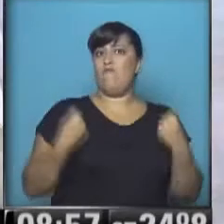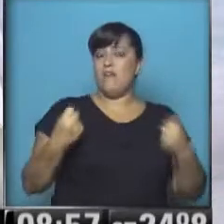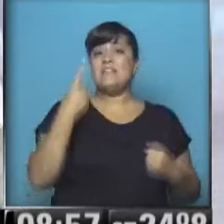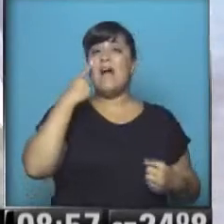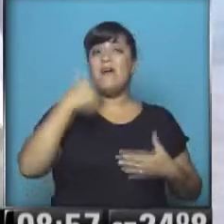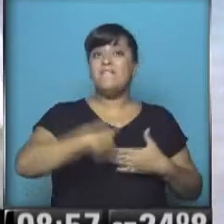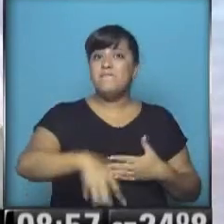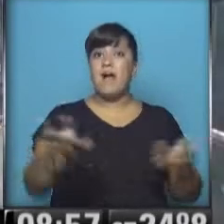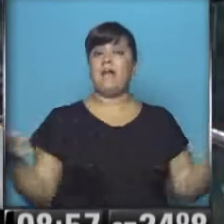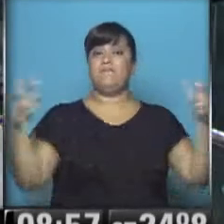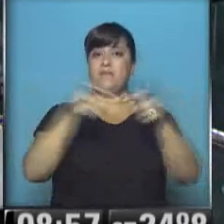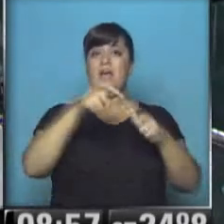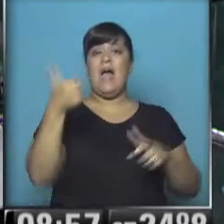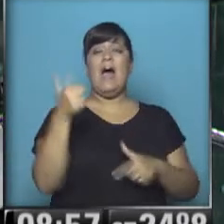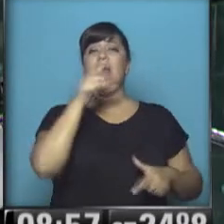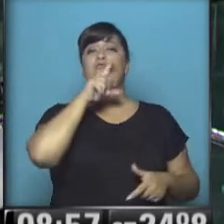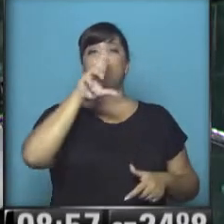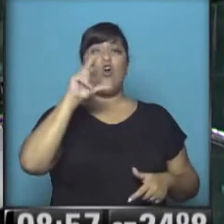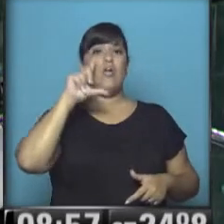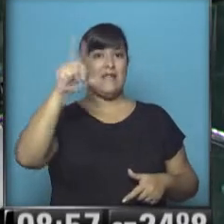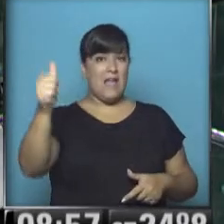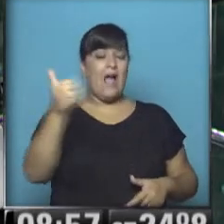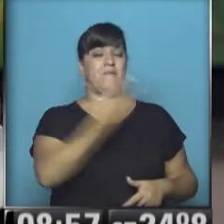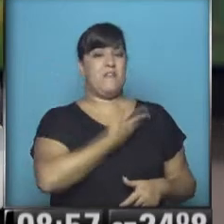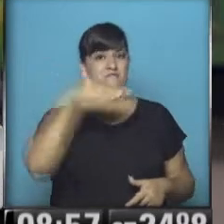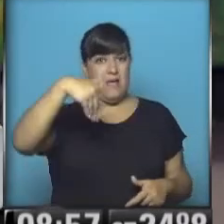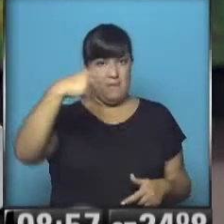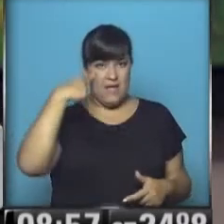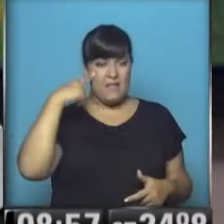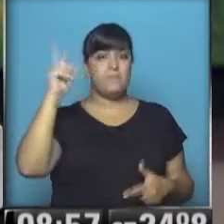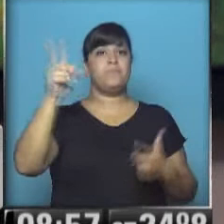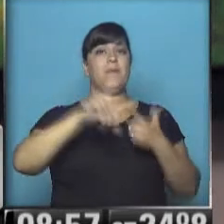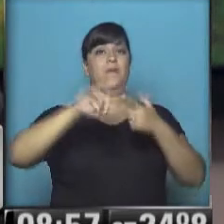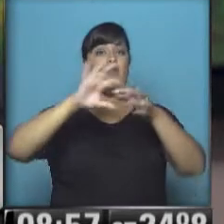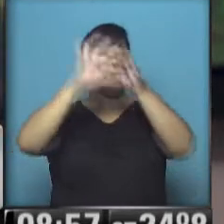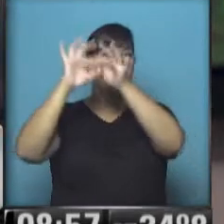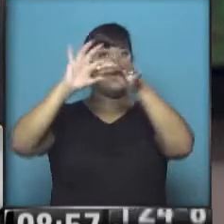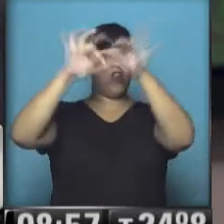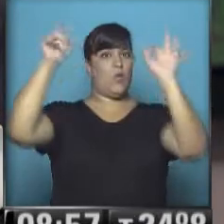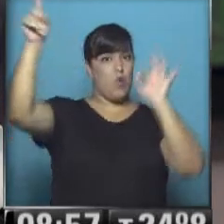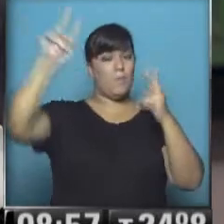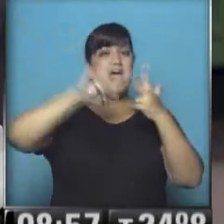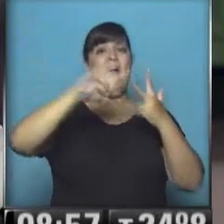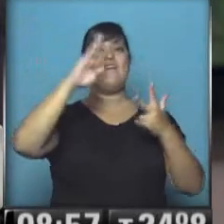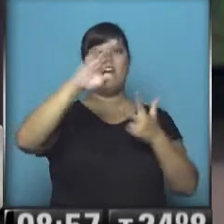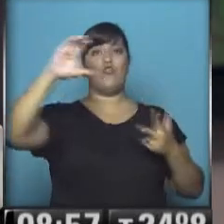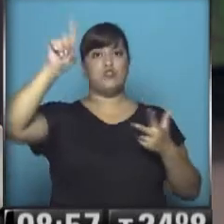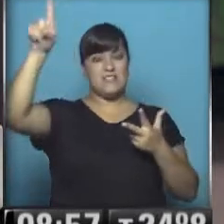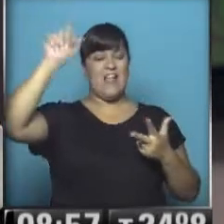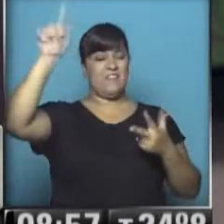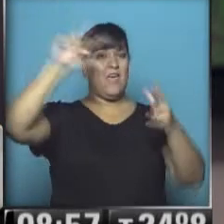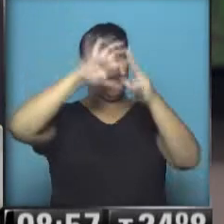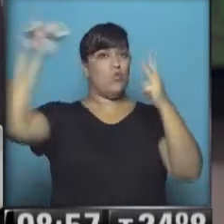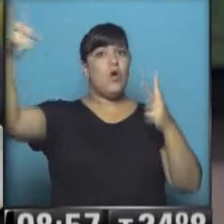cuando se desee entrar con la troika fondo monetario internacional unión europea y cuando sea europea decir bueno en qué condiciones le van